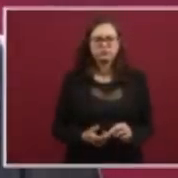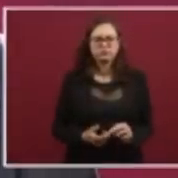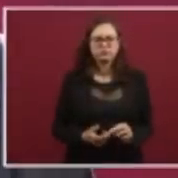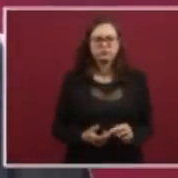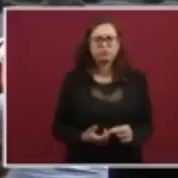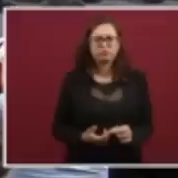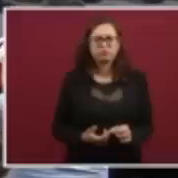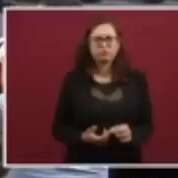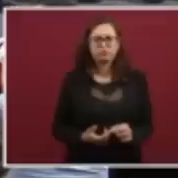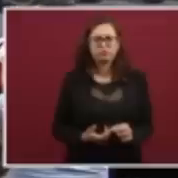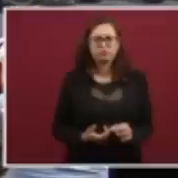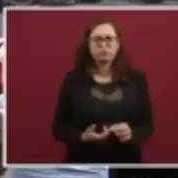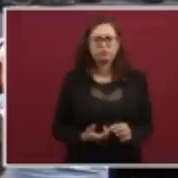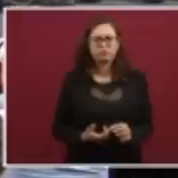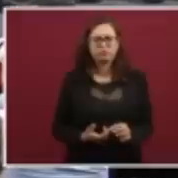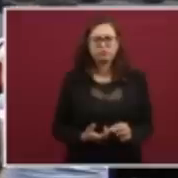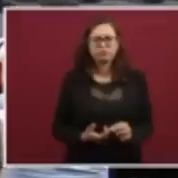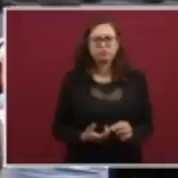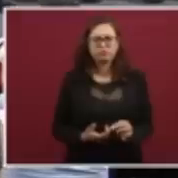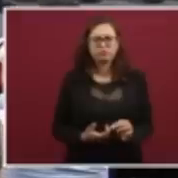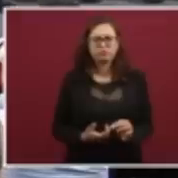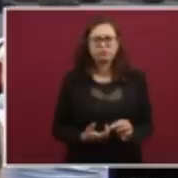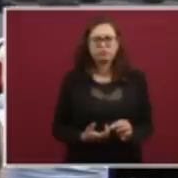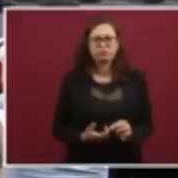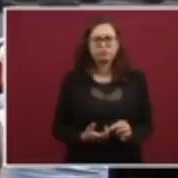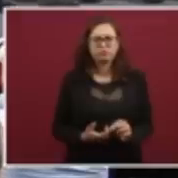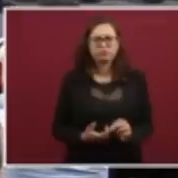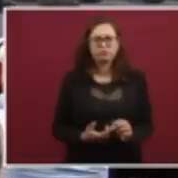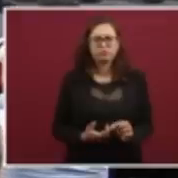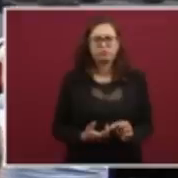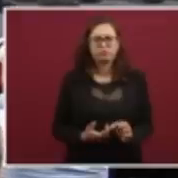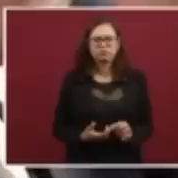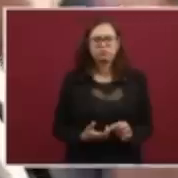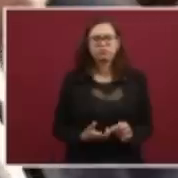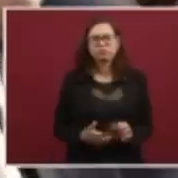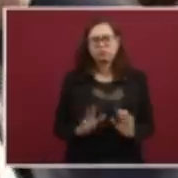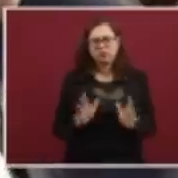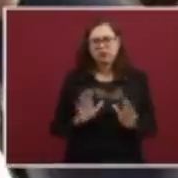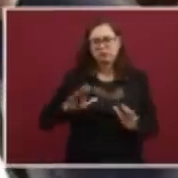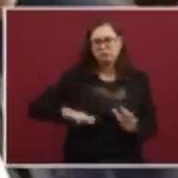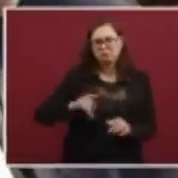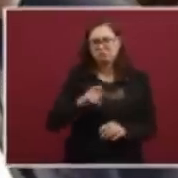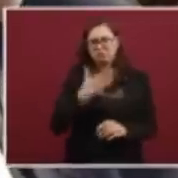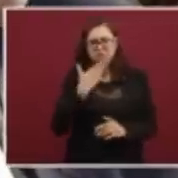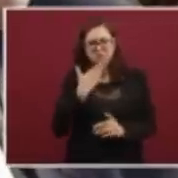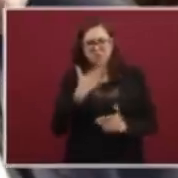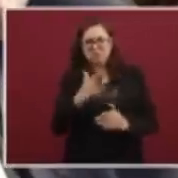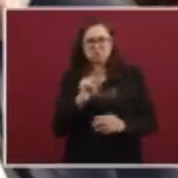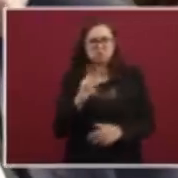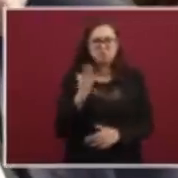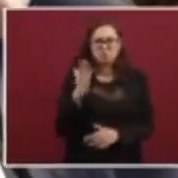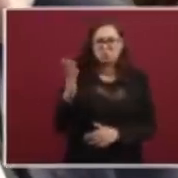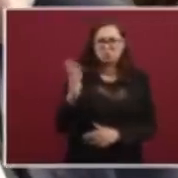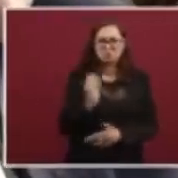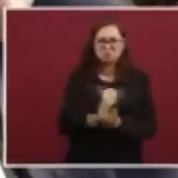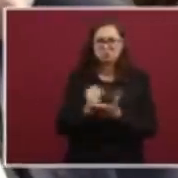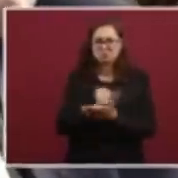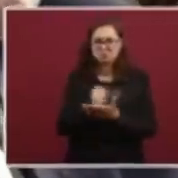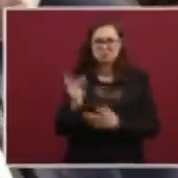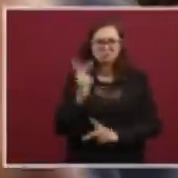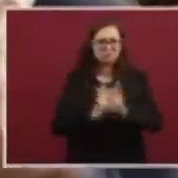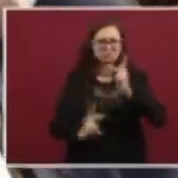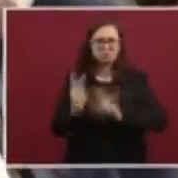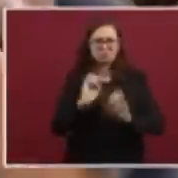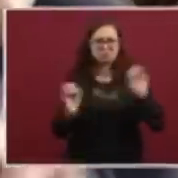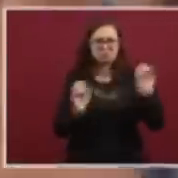qué otra cosa? Si teníamos, bueno, ya acaba usted de decir que sí, que estamos bien y que no vamos a solicitar ningún crédito. Y